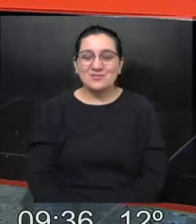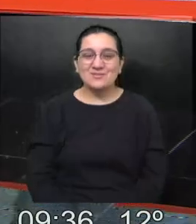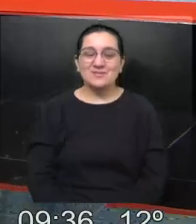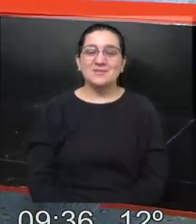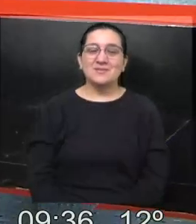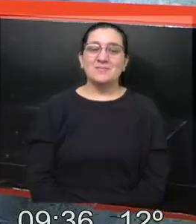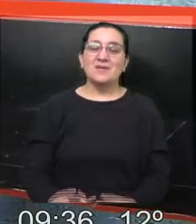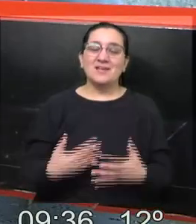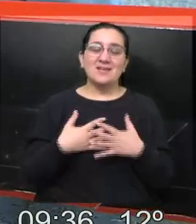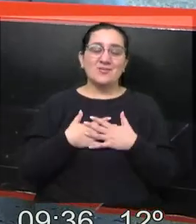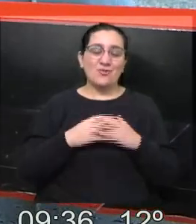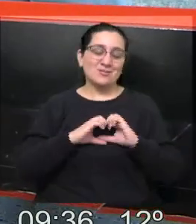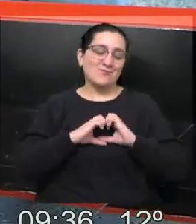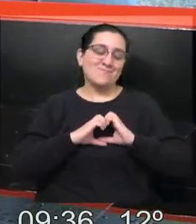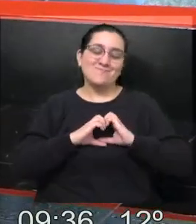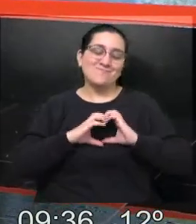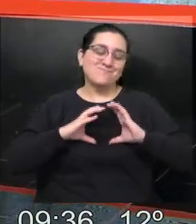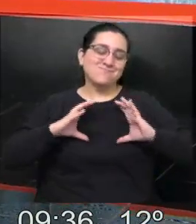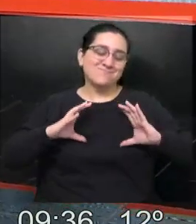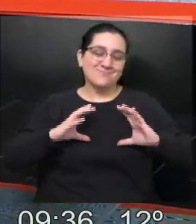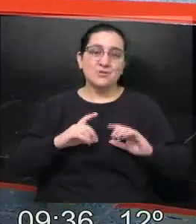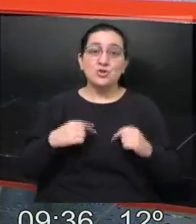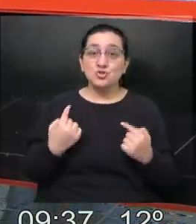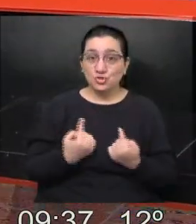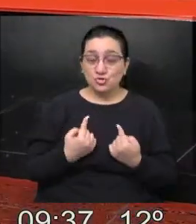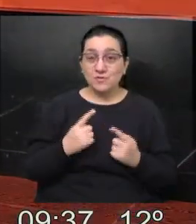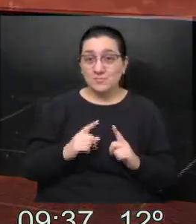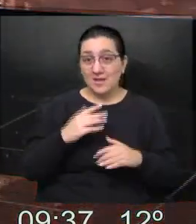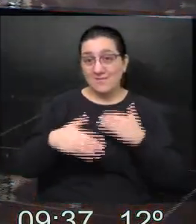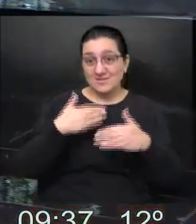alma y el corazón. Nosotros tenemos que avanzar en este programa y como lo...